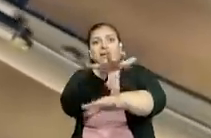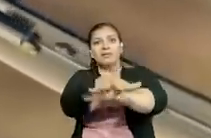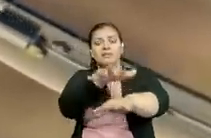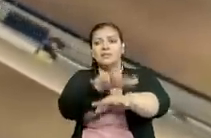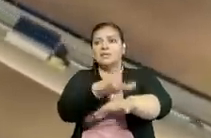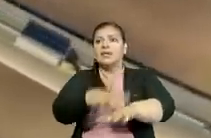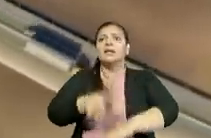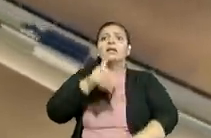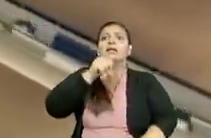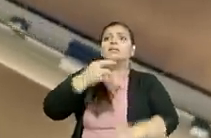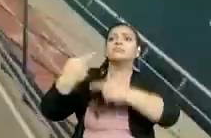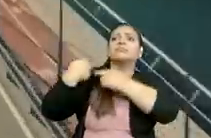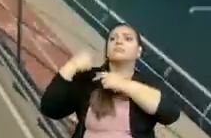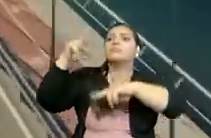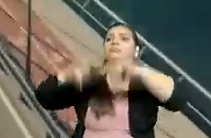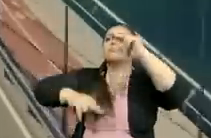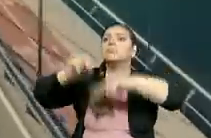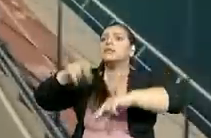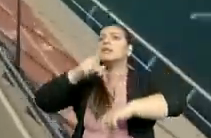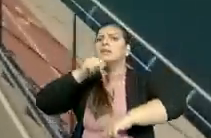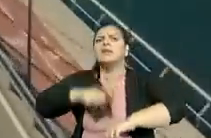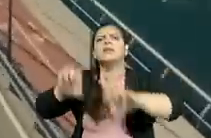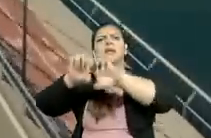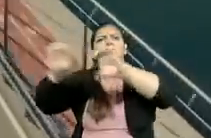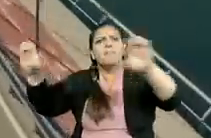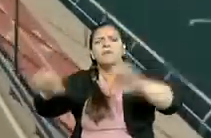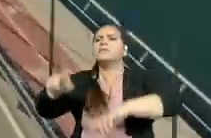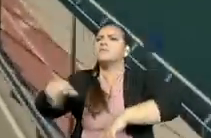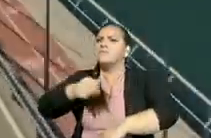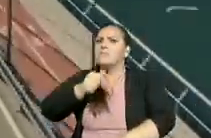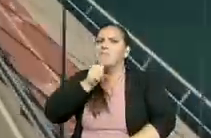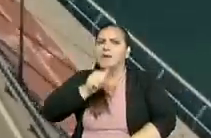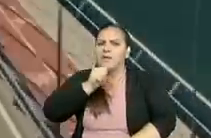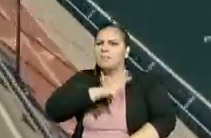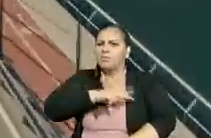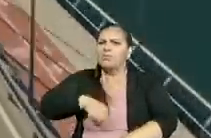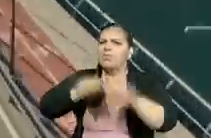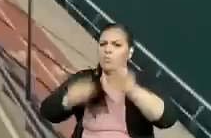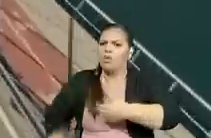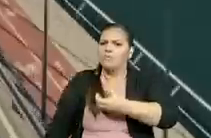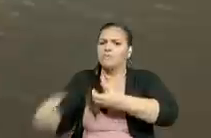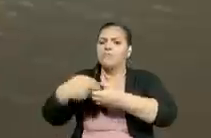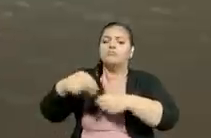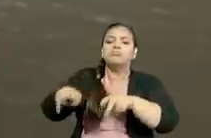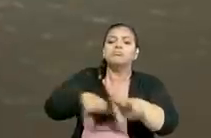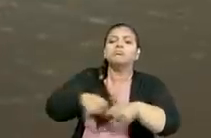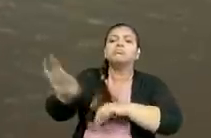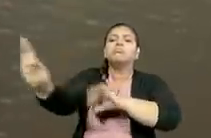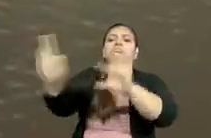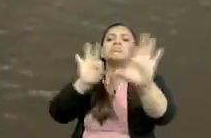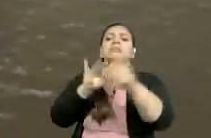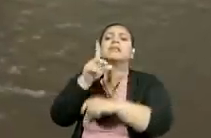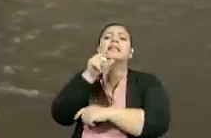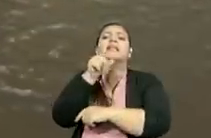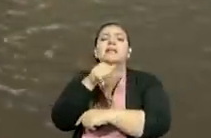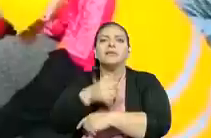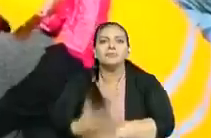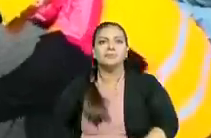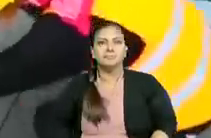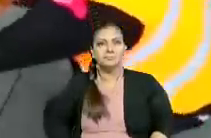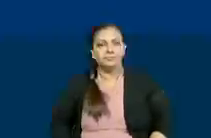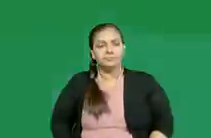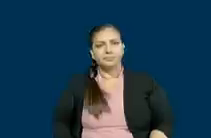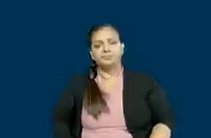Guayaquil. Se trata de un megaproyecto de 44.2 kilómetros que tendrá una inversión de 1.141 millones